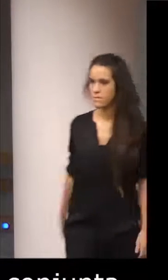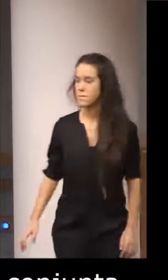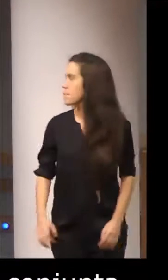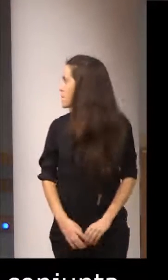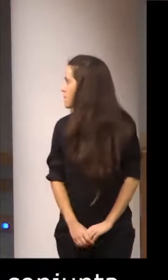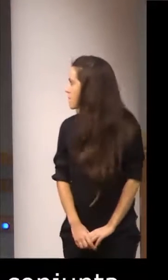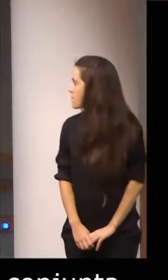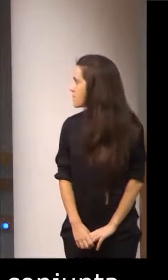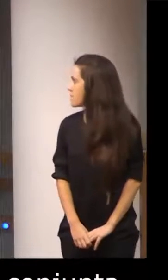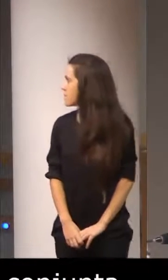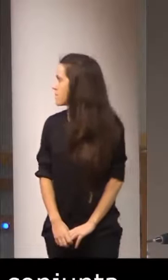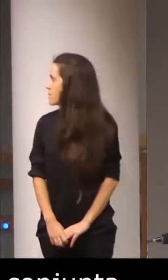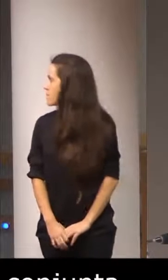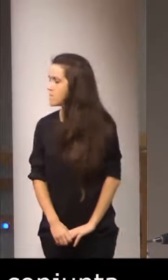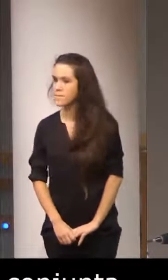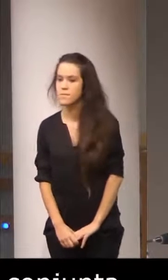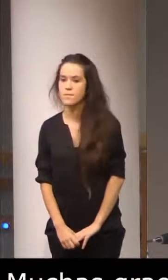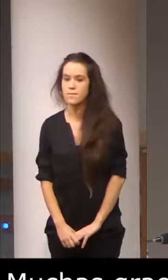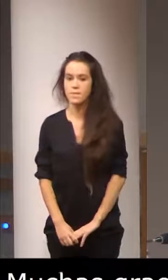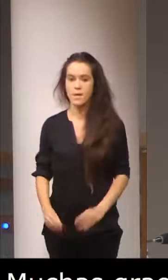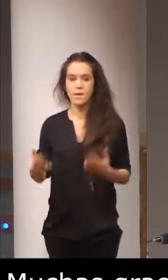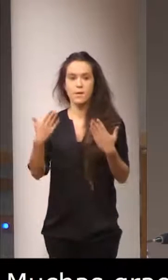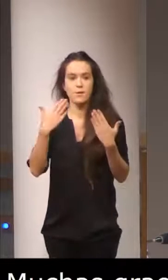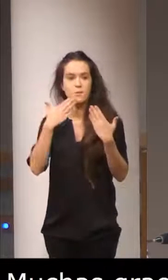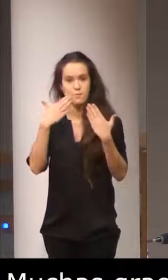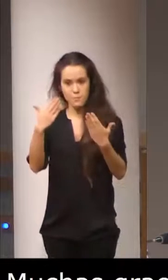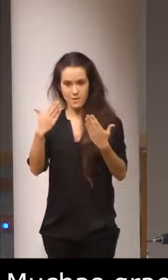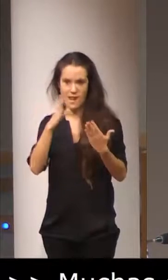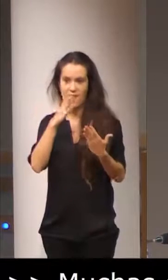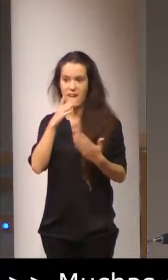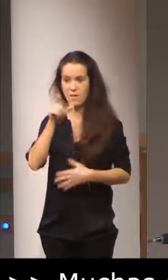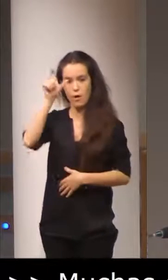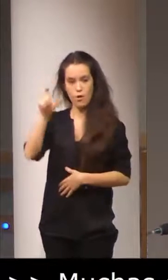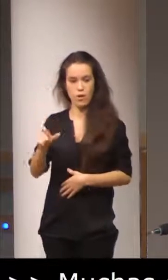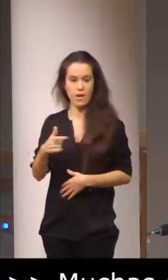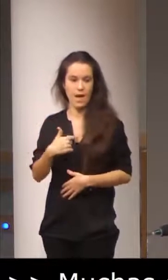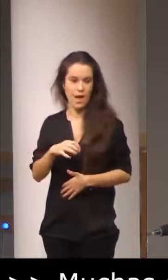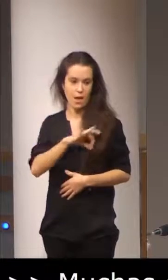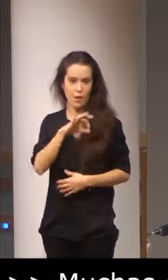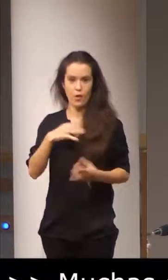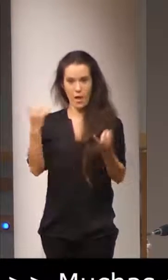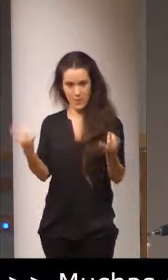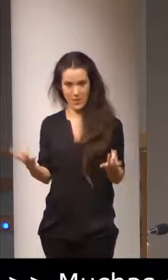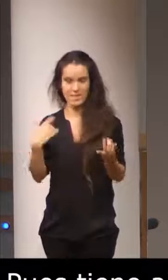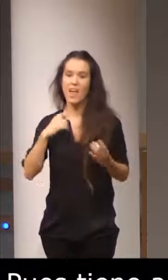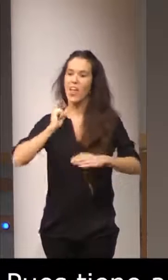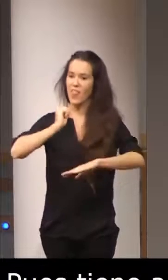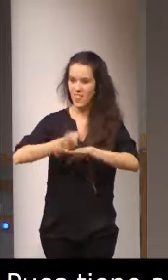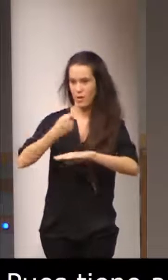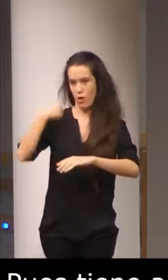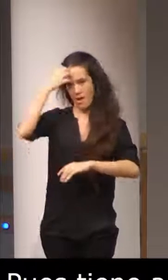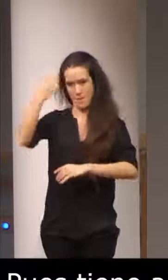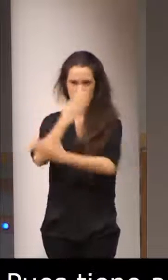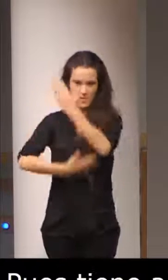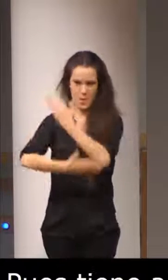Muchas gracias. Pues tiene ahora la palabra doña Mercedes Jaraba, directora del Real Patronato sobre discapacidad.